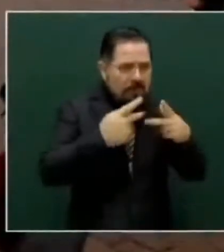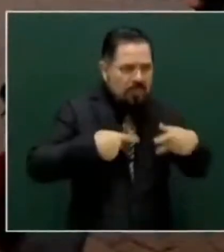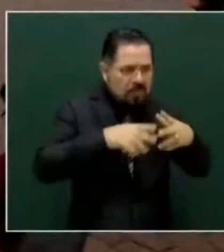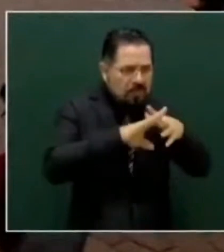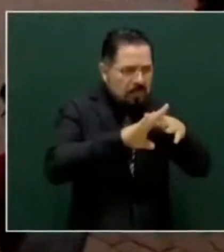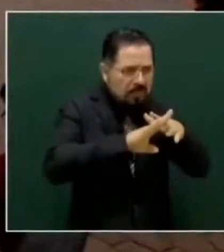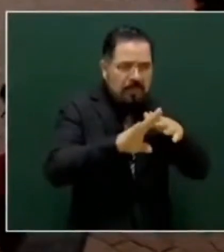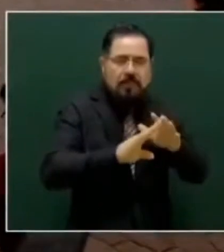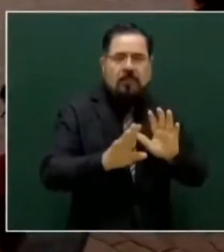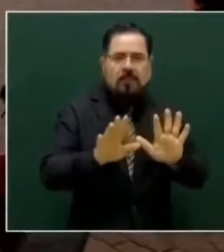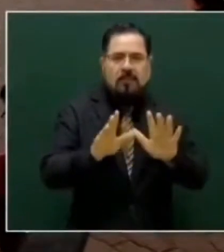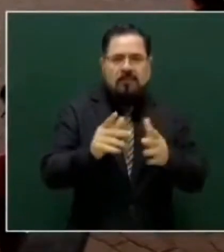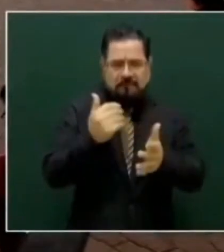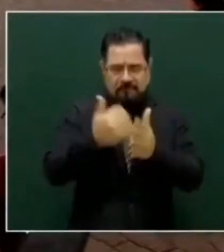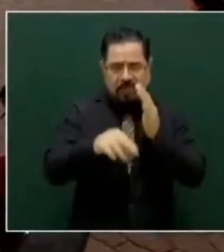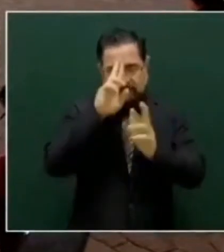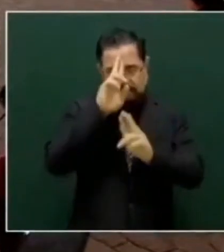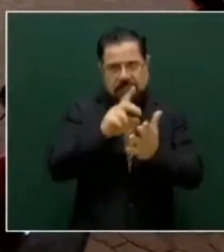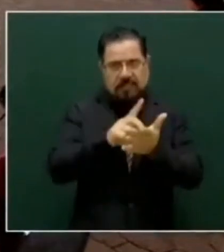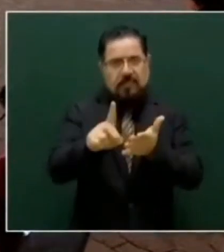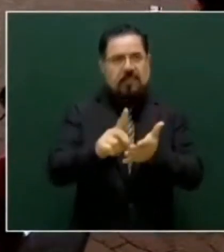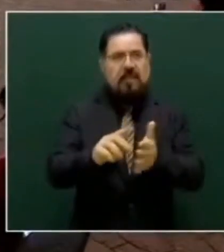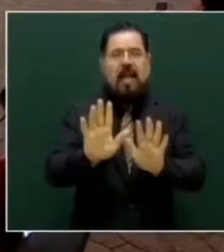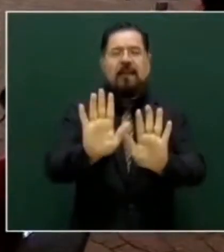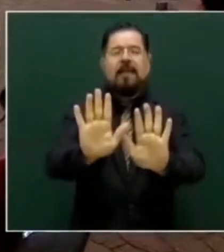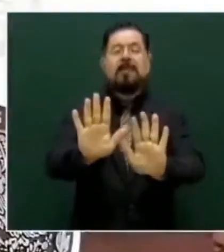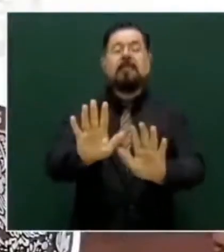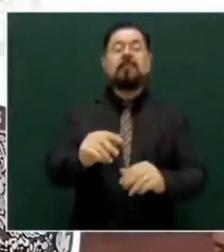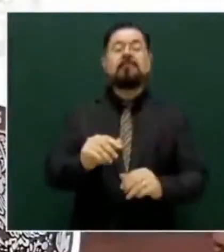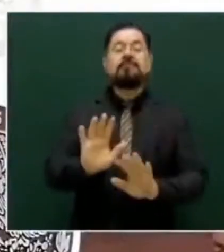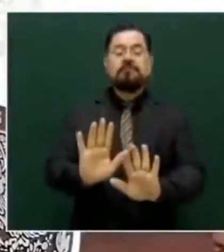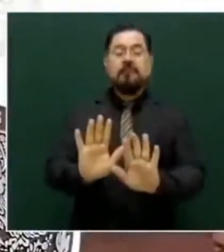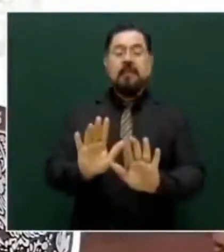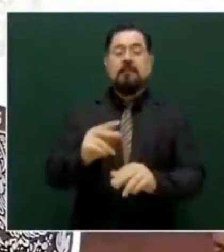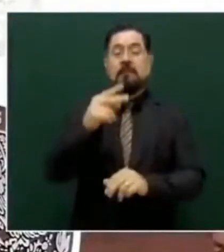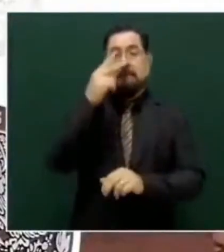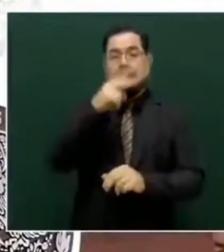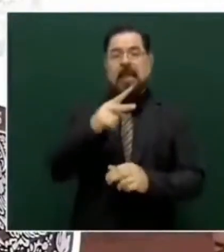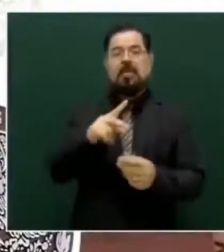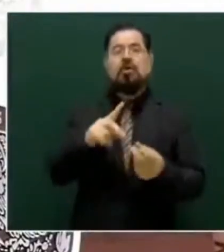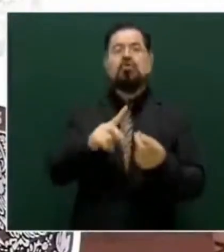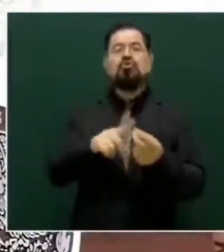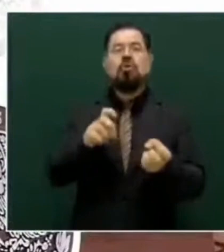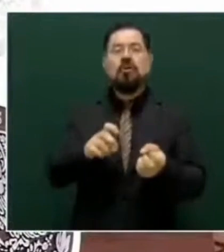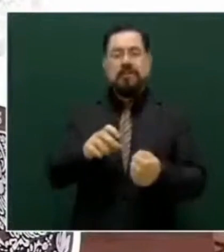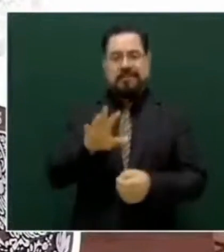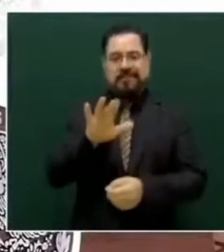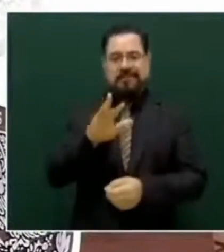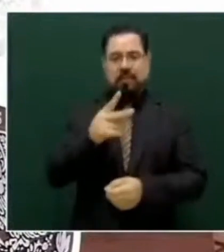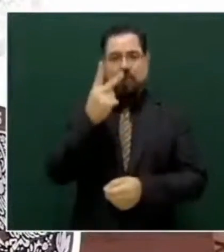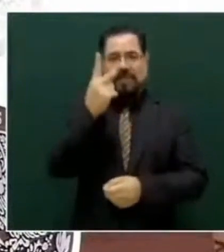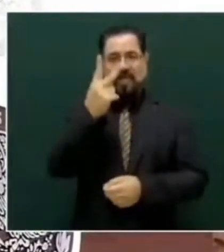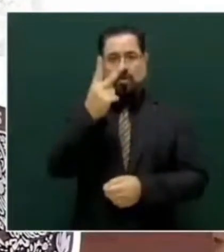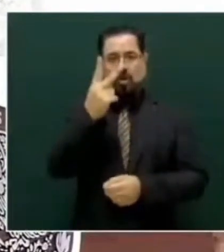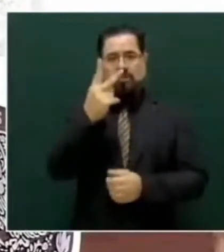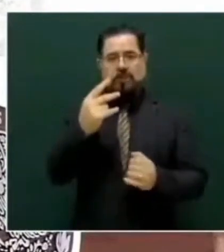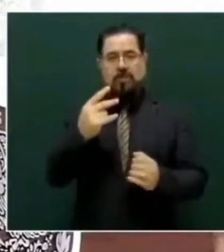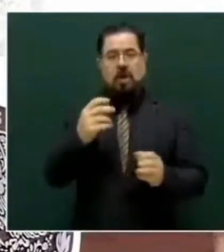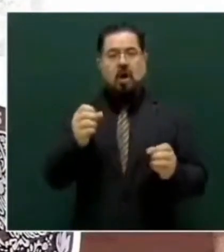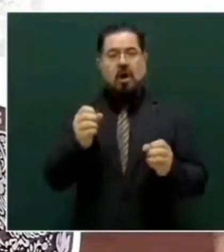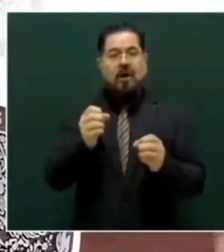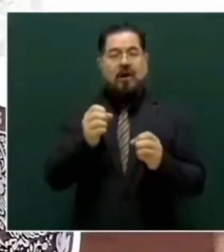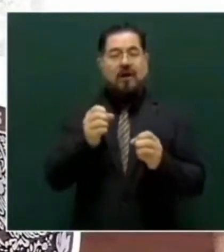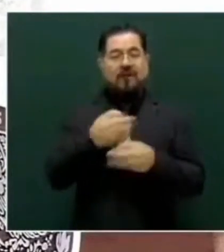A ver, México tiene 52 estaciones migratorias. Entonces, junto con la Secretaría de Gobernación nos hemos